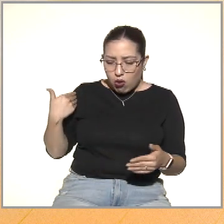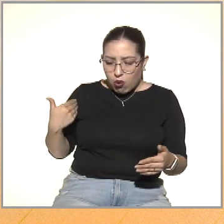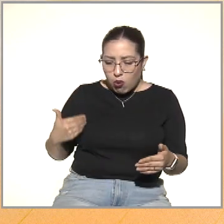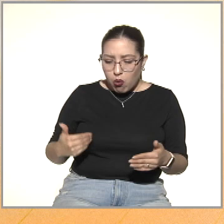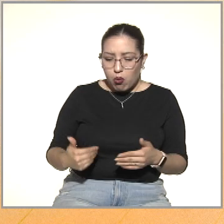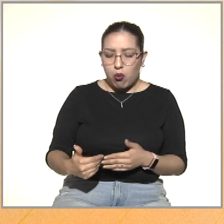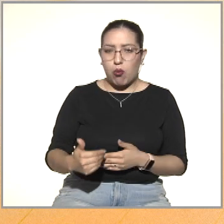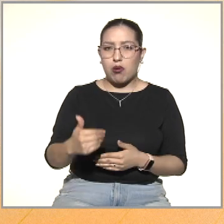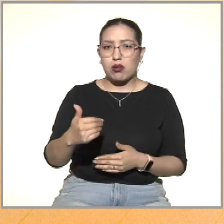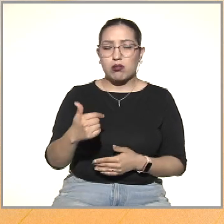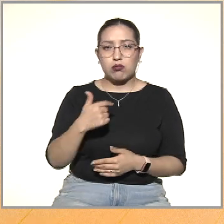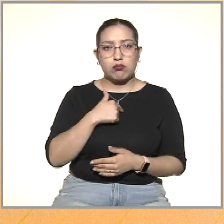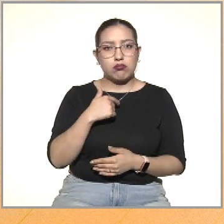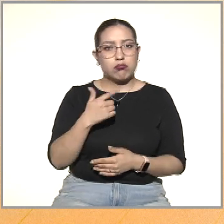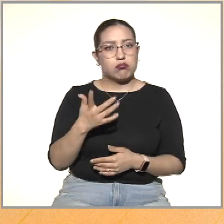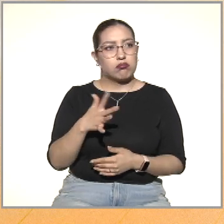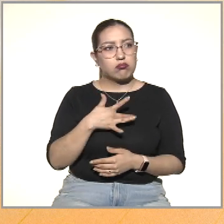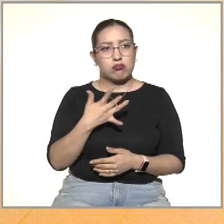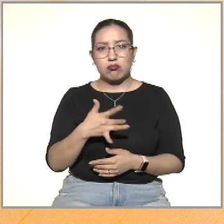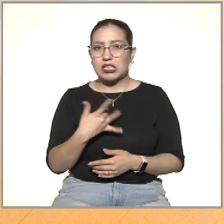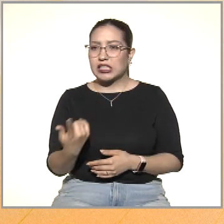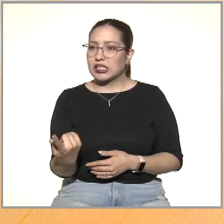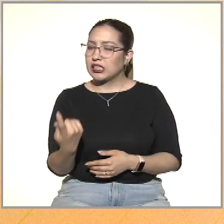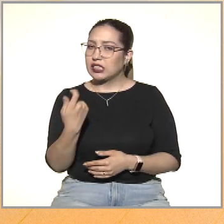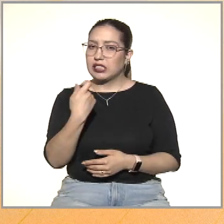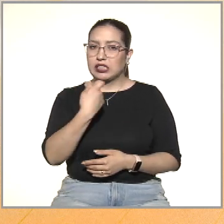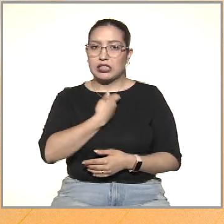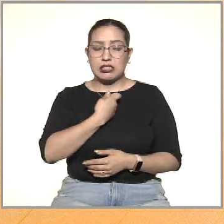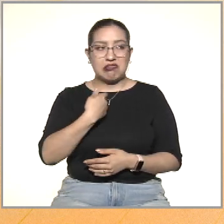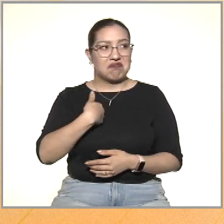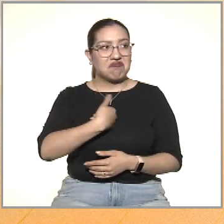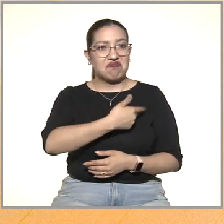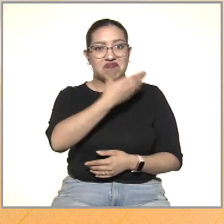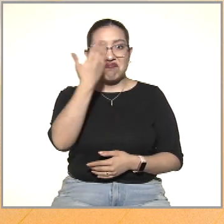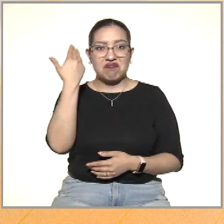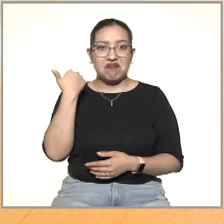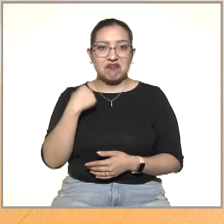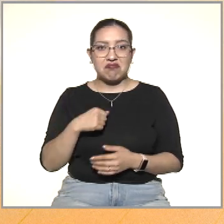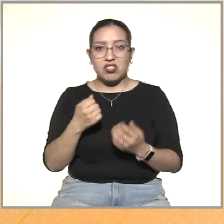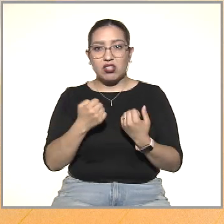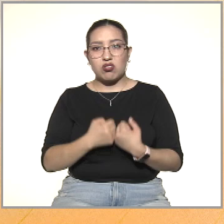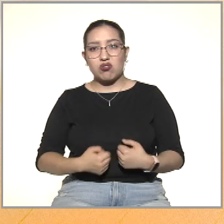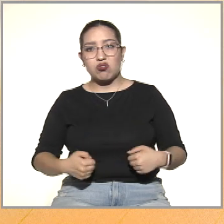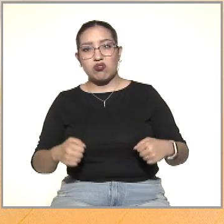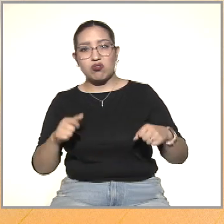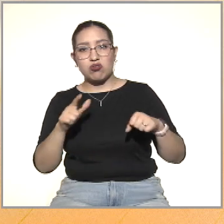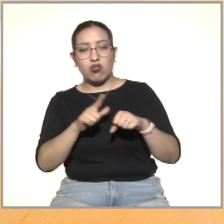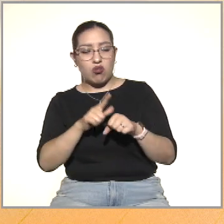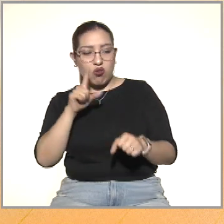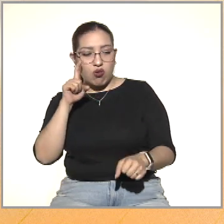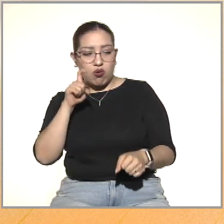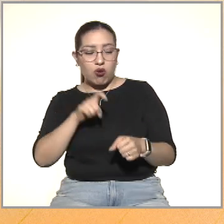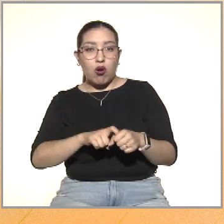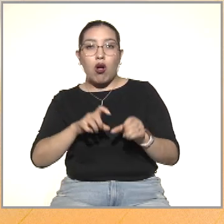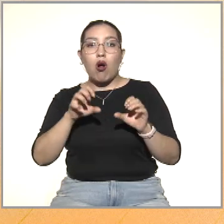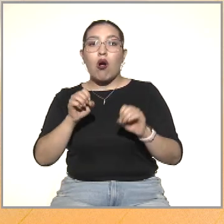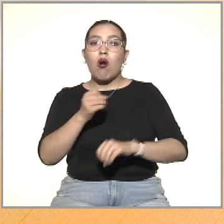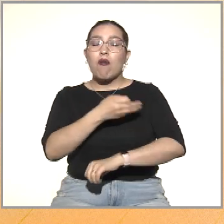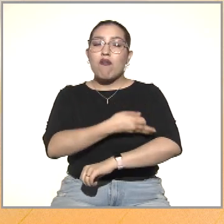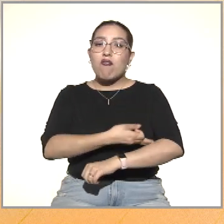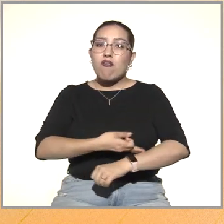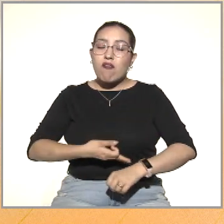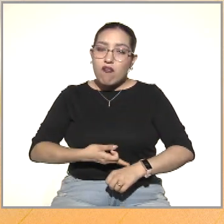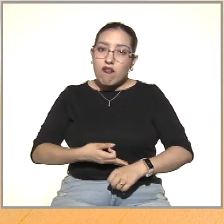sentirme identificado con una sociedad, identificado desde la parte familiar